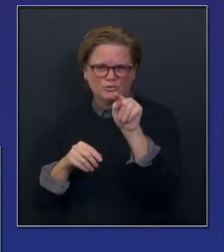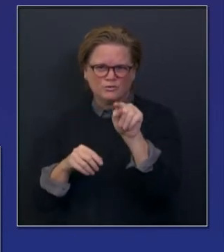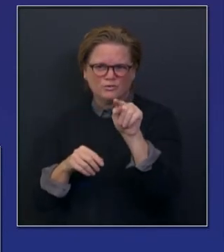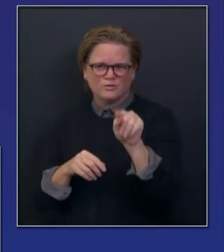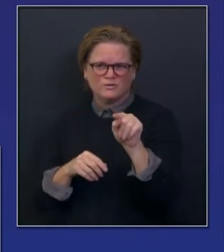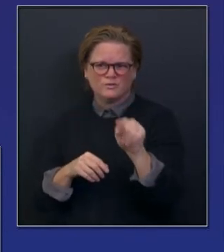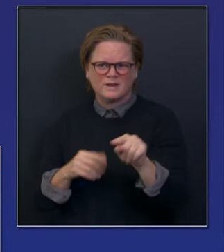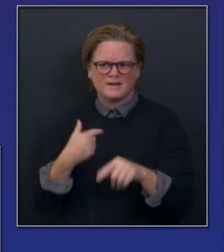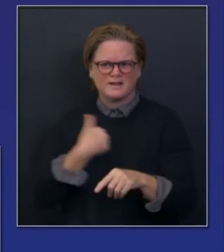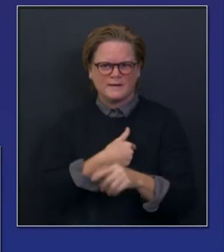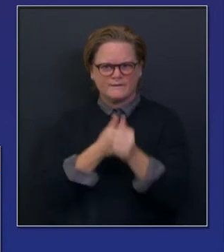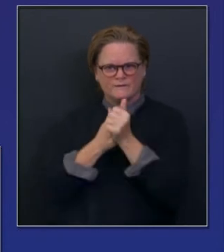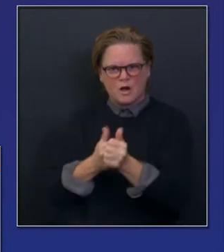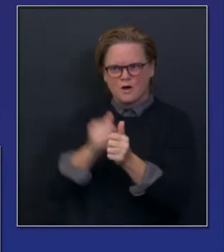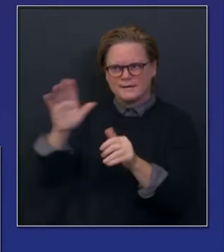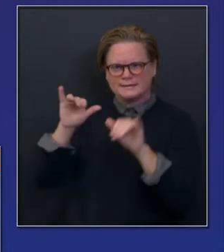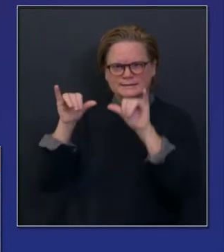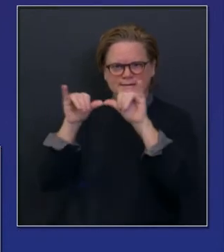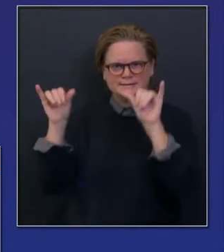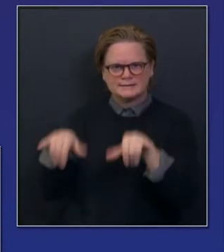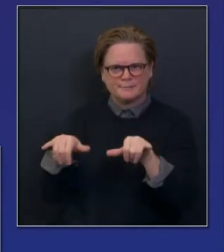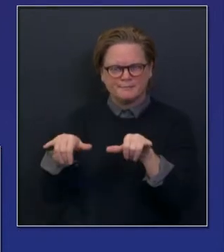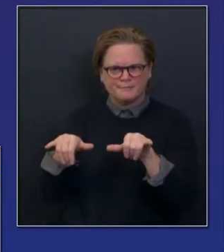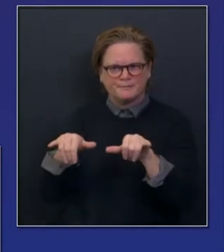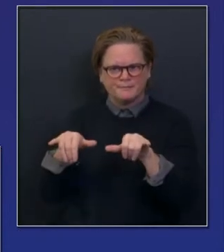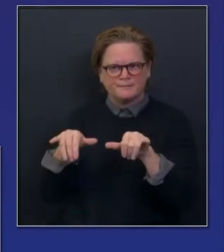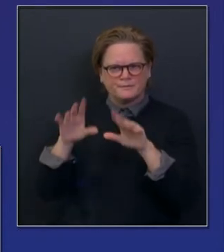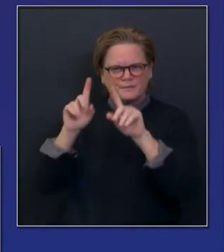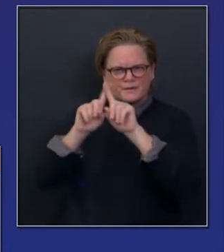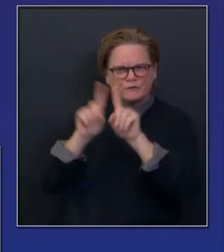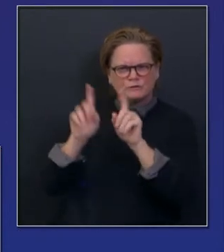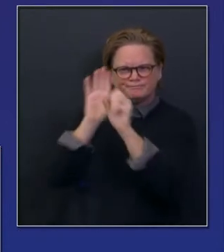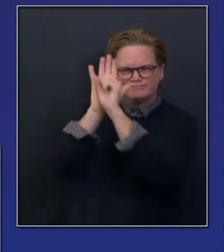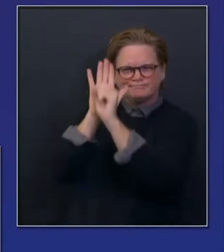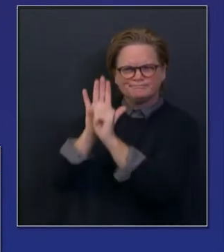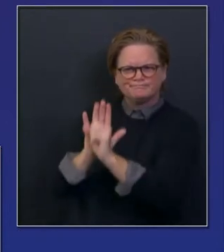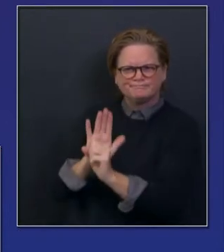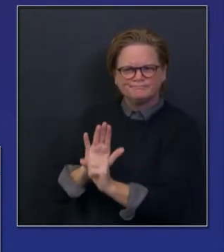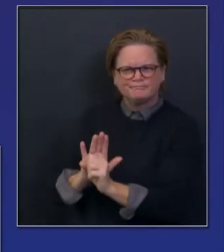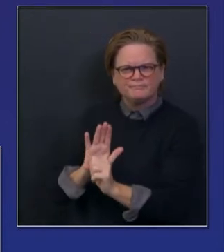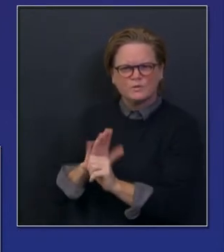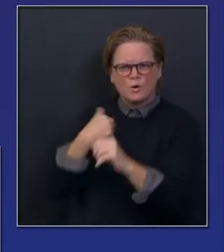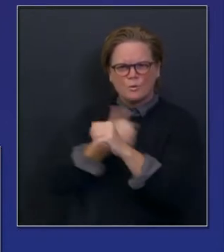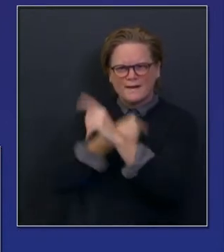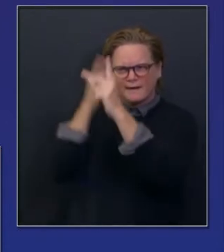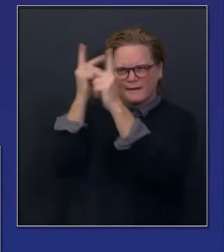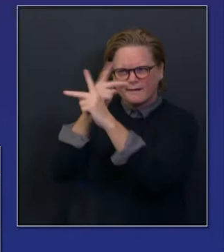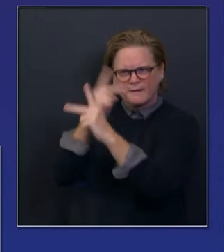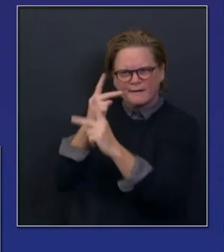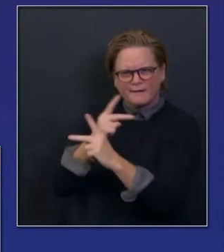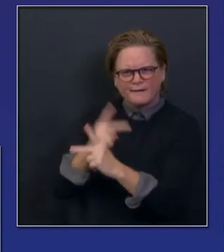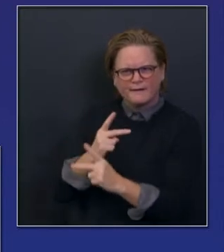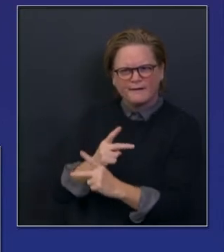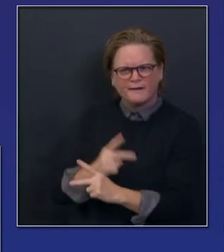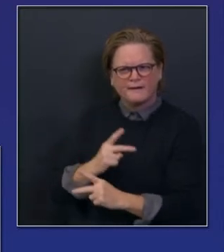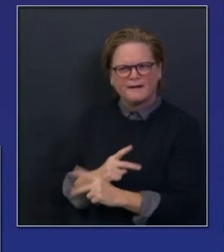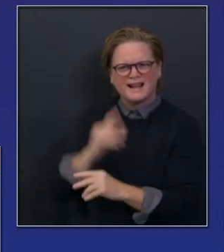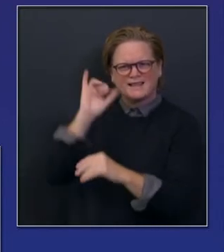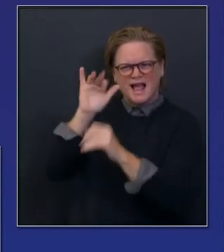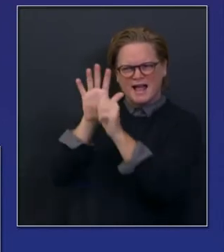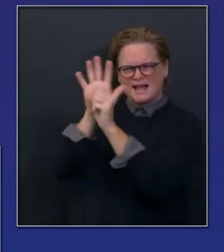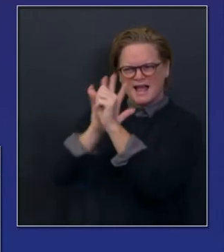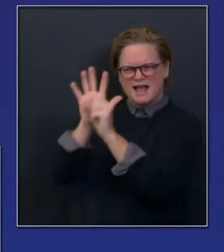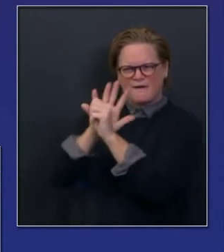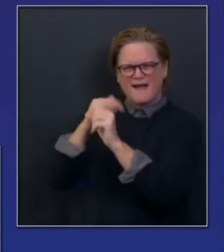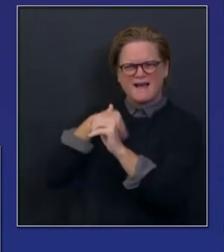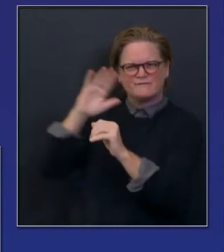sistemas implementados de ayuda mutua, donde hay ayuda, apoyo mutuo,